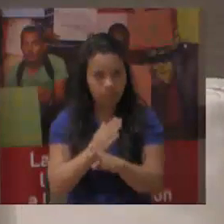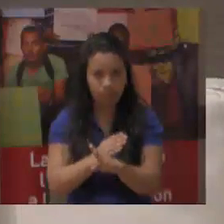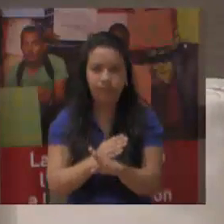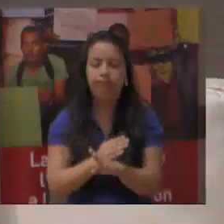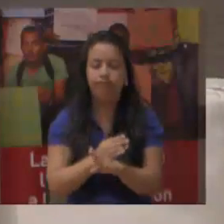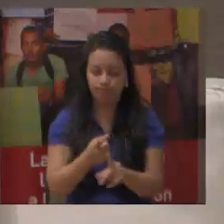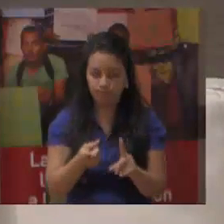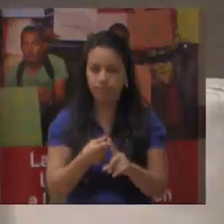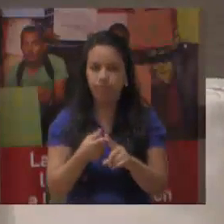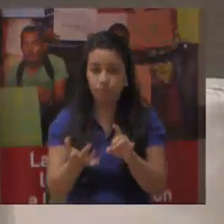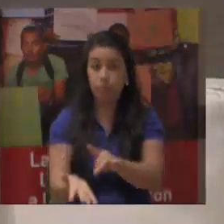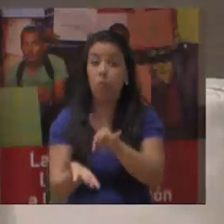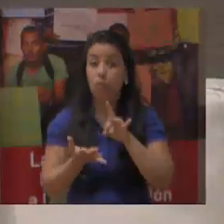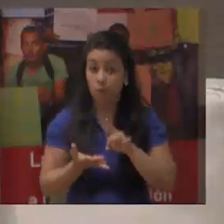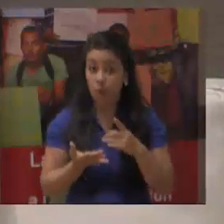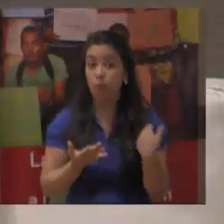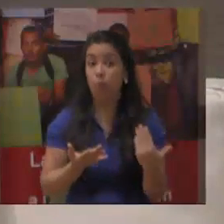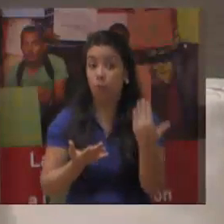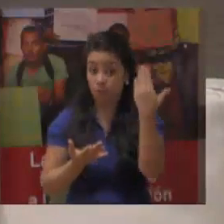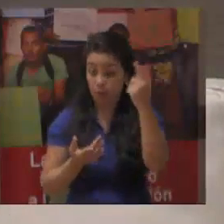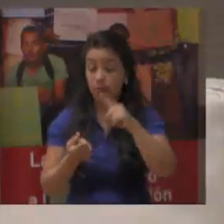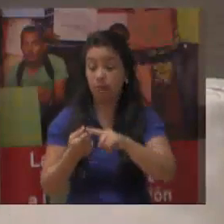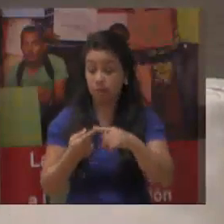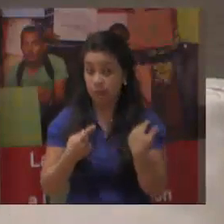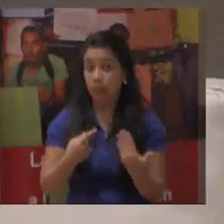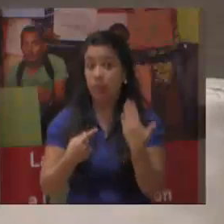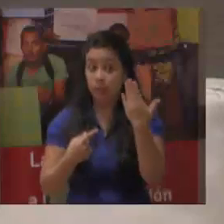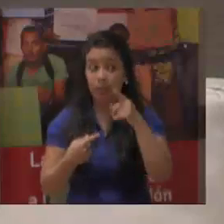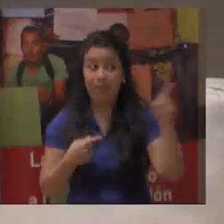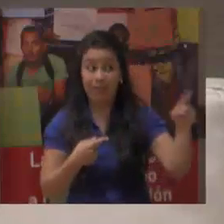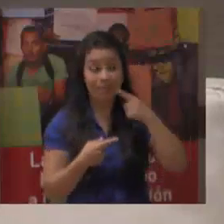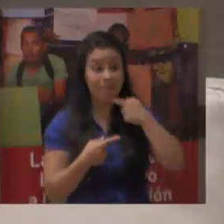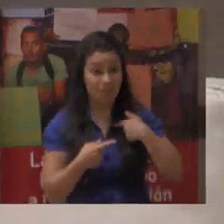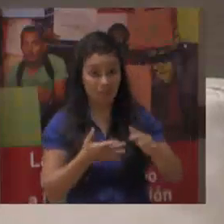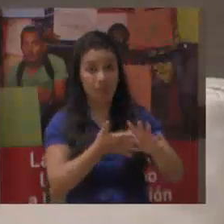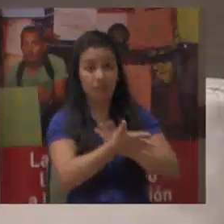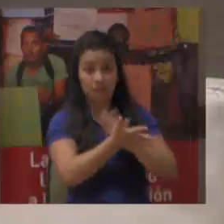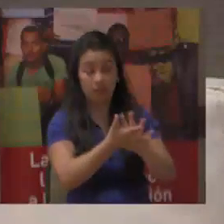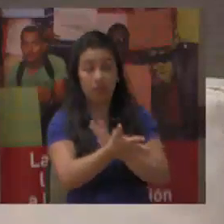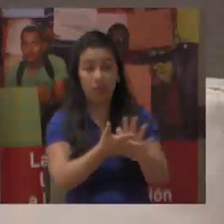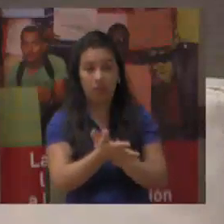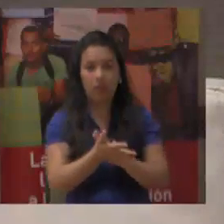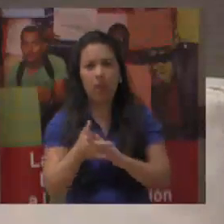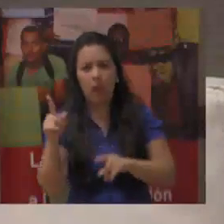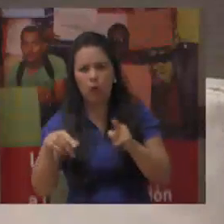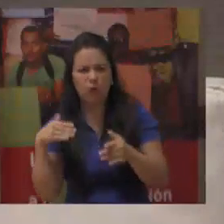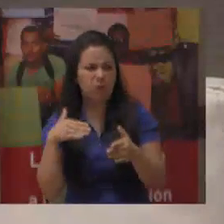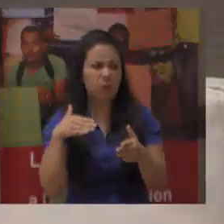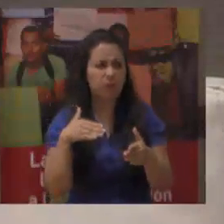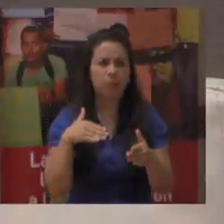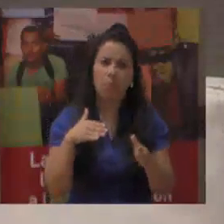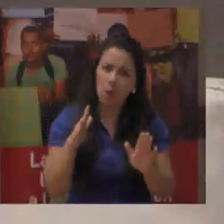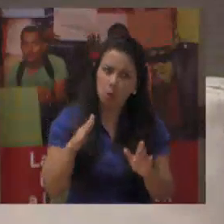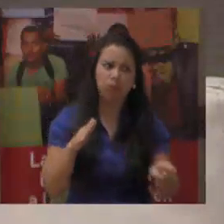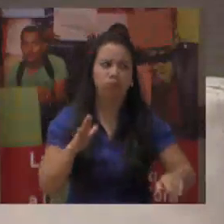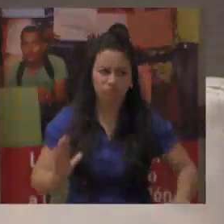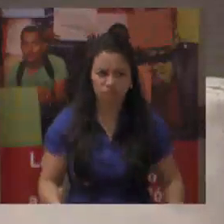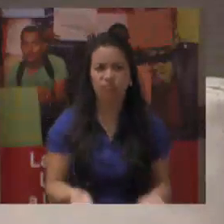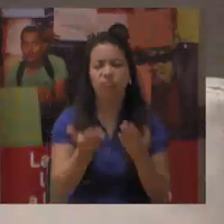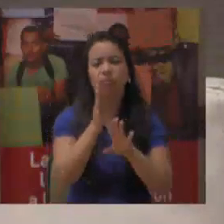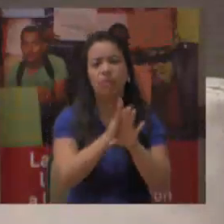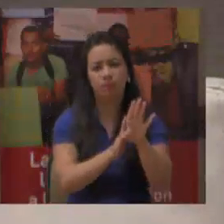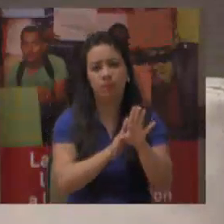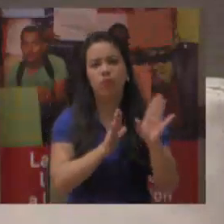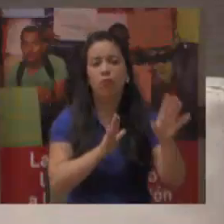agencia. Es un modelo muy valioso, Alejo lo acaba de decir, que tiene muchas amenazas, inclusive, digámoslo, desde el mismo